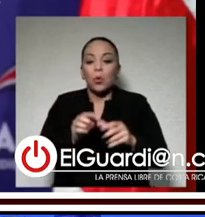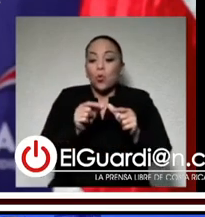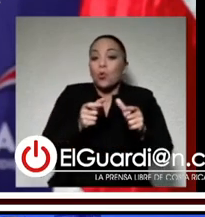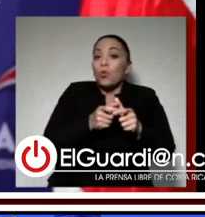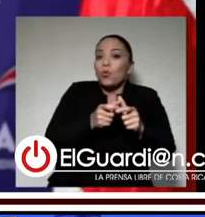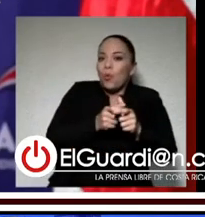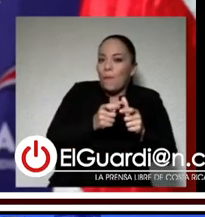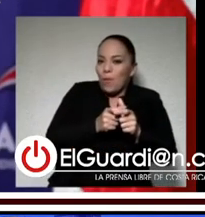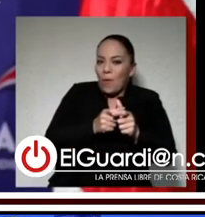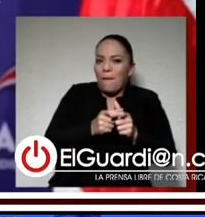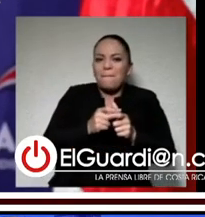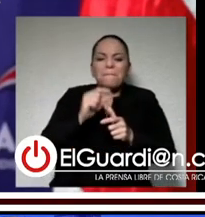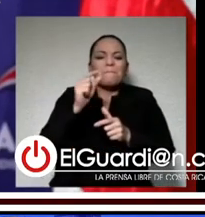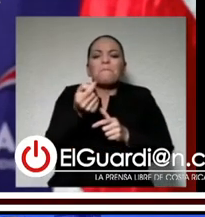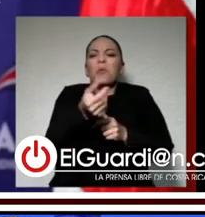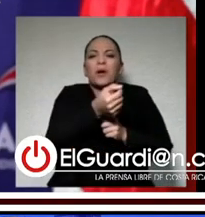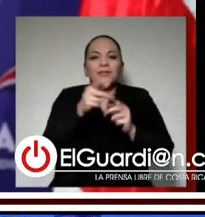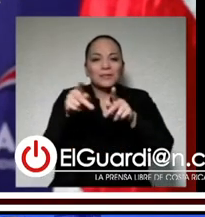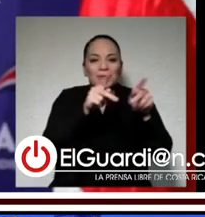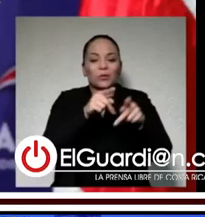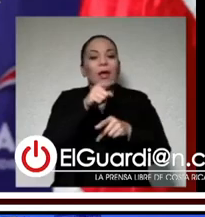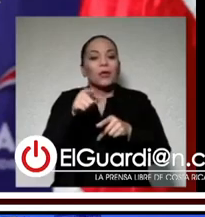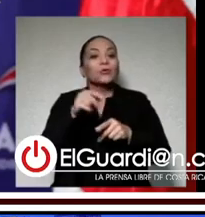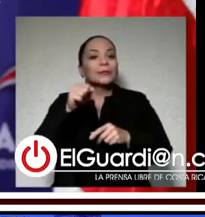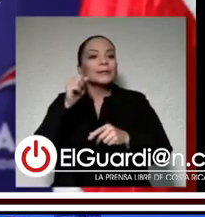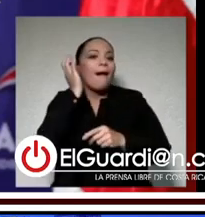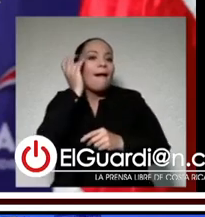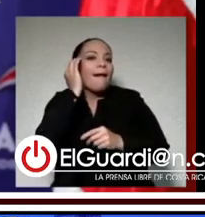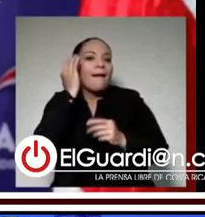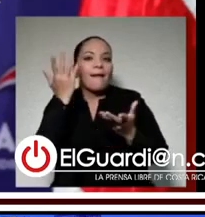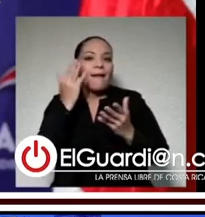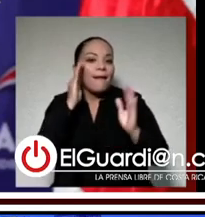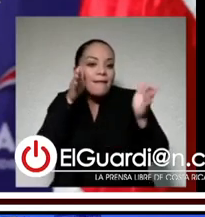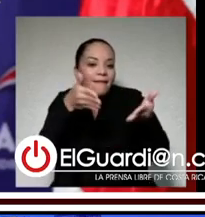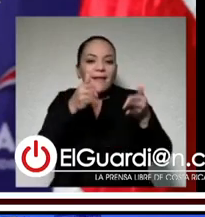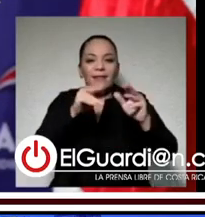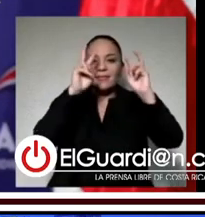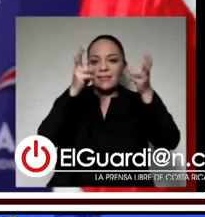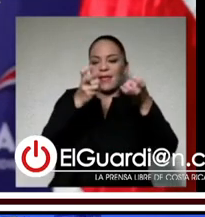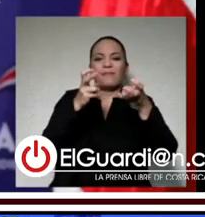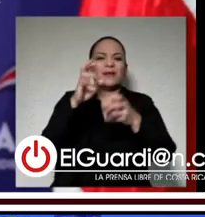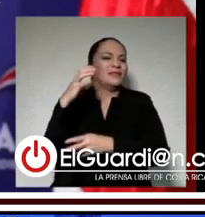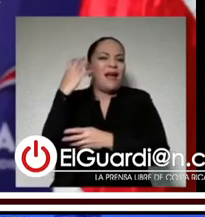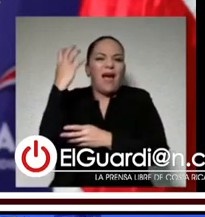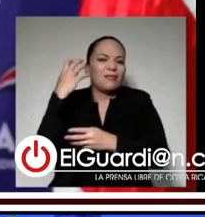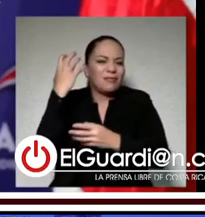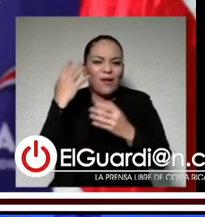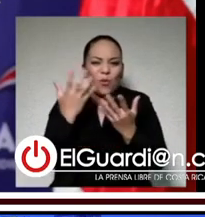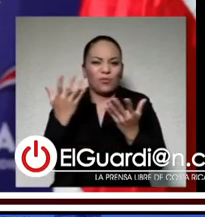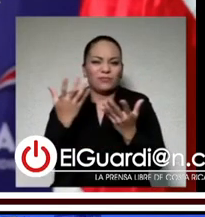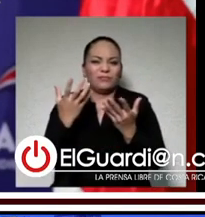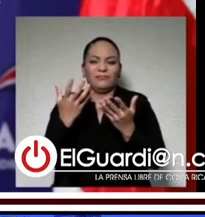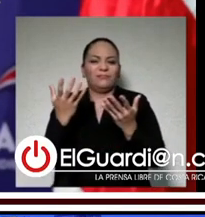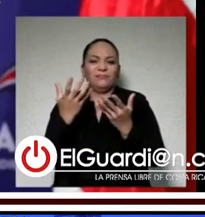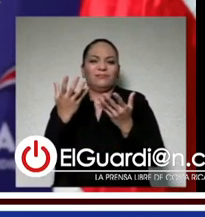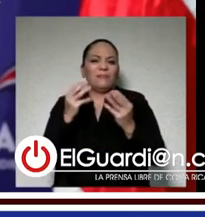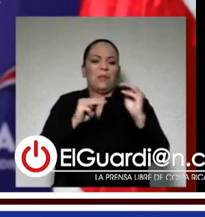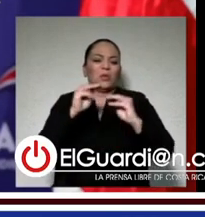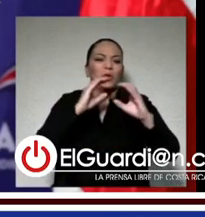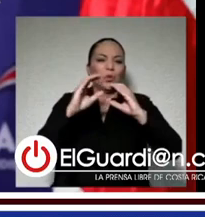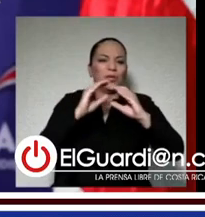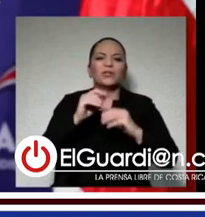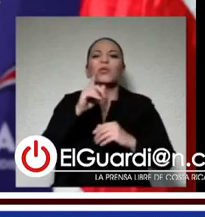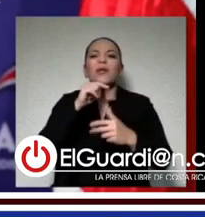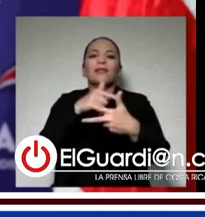pequeño se ha preocupado por el escándalo mediático que han querido hacer tres